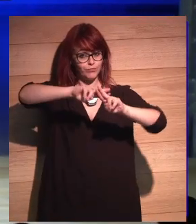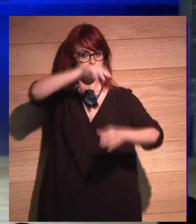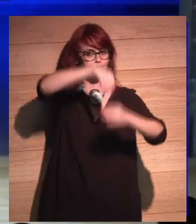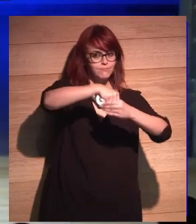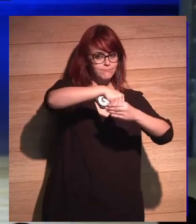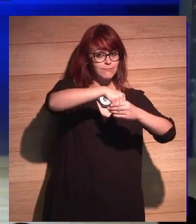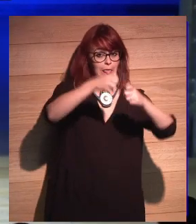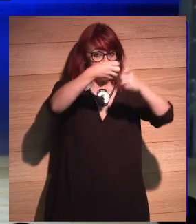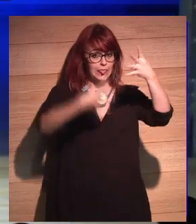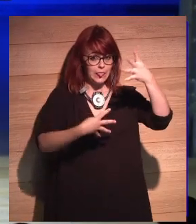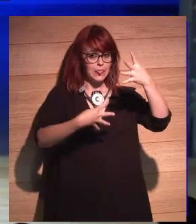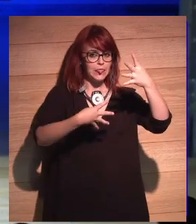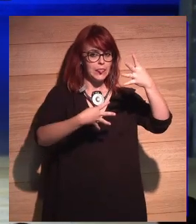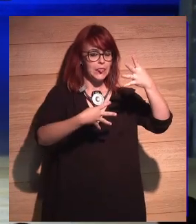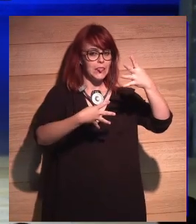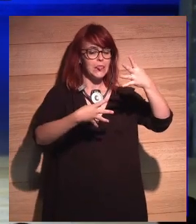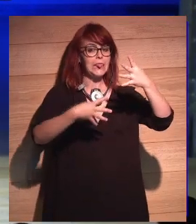Y de esta manera